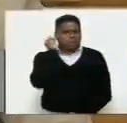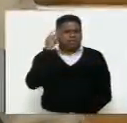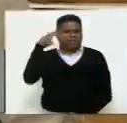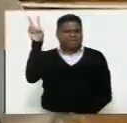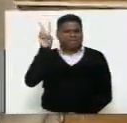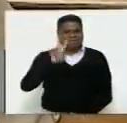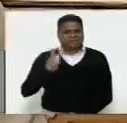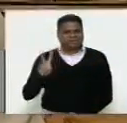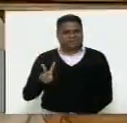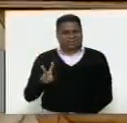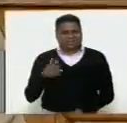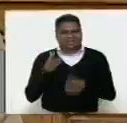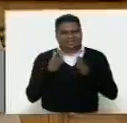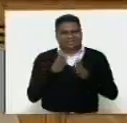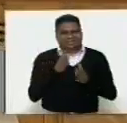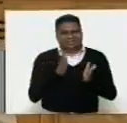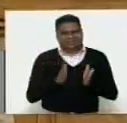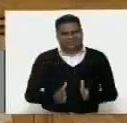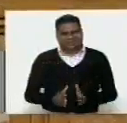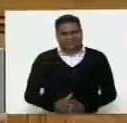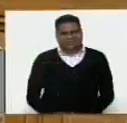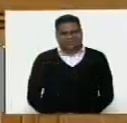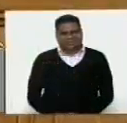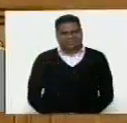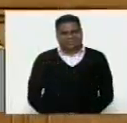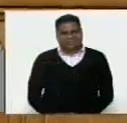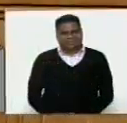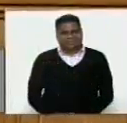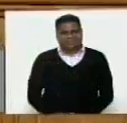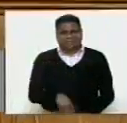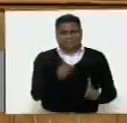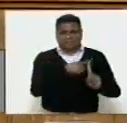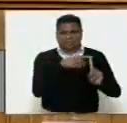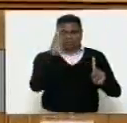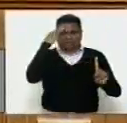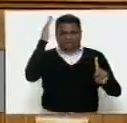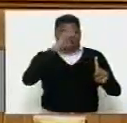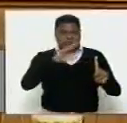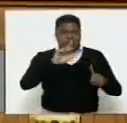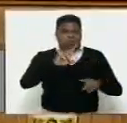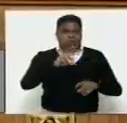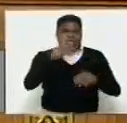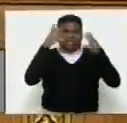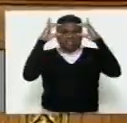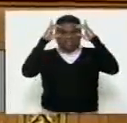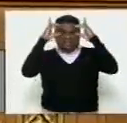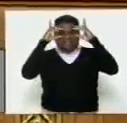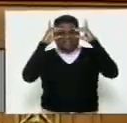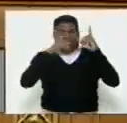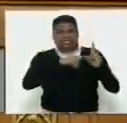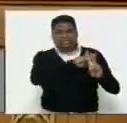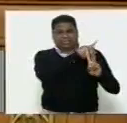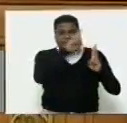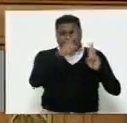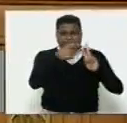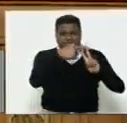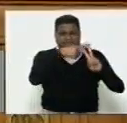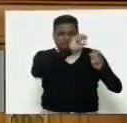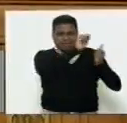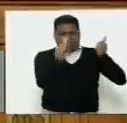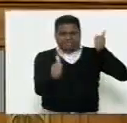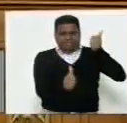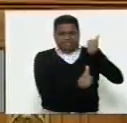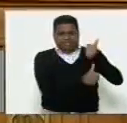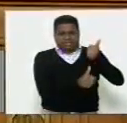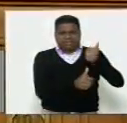Blanca Caut a la presidenta de la Asamblea Nacional Constituyente, Delcy Rodríguez, a su primera vicepresidenta,